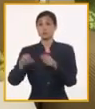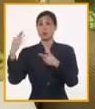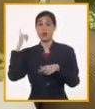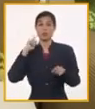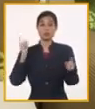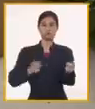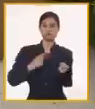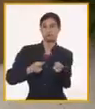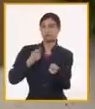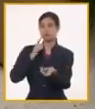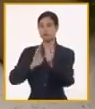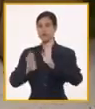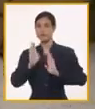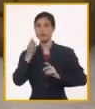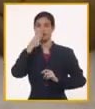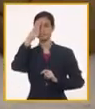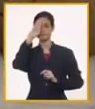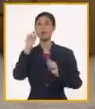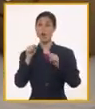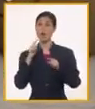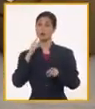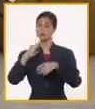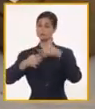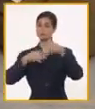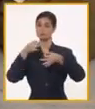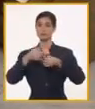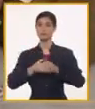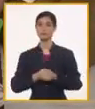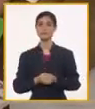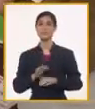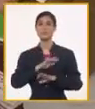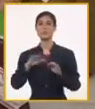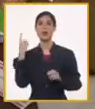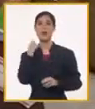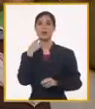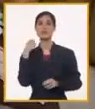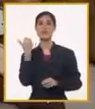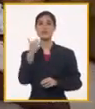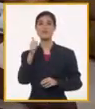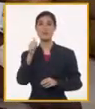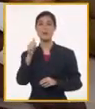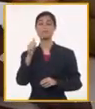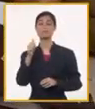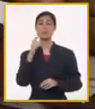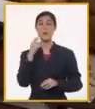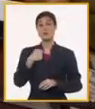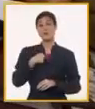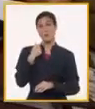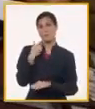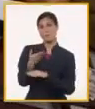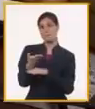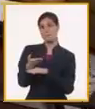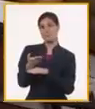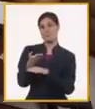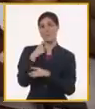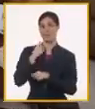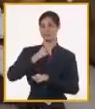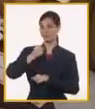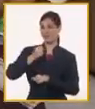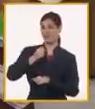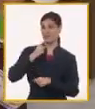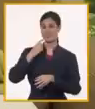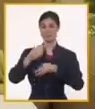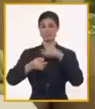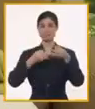temas principales de nuestra conversación hoy. Hace más de 10 años le pedí esta entrevista y bueno, en el medio de